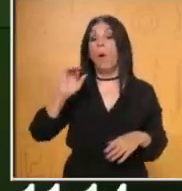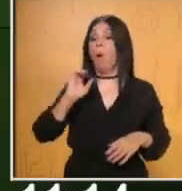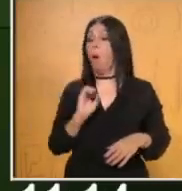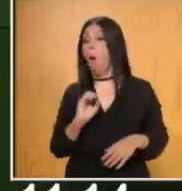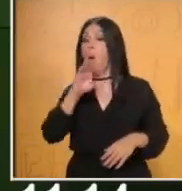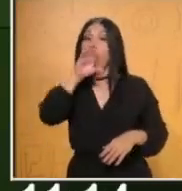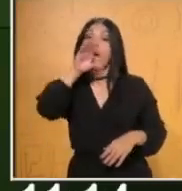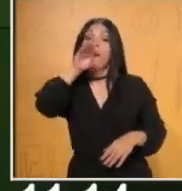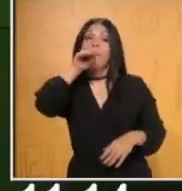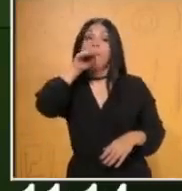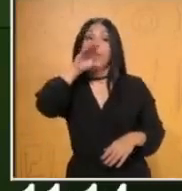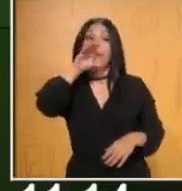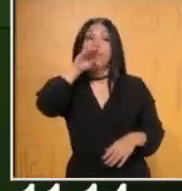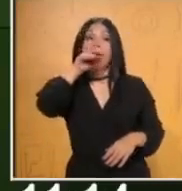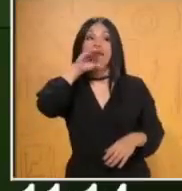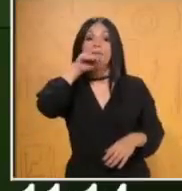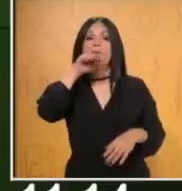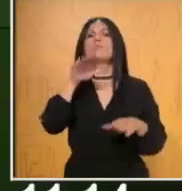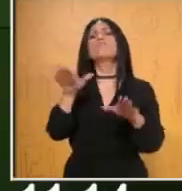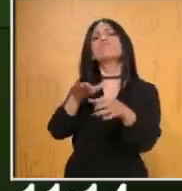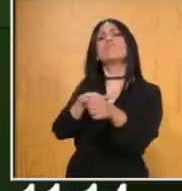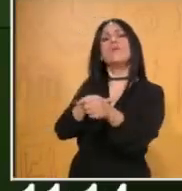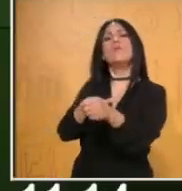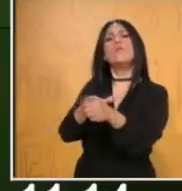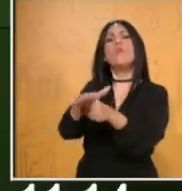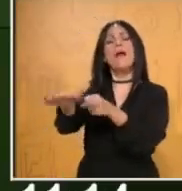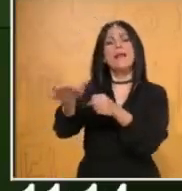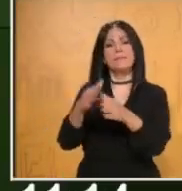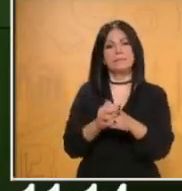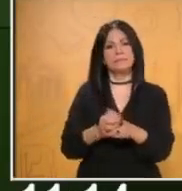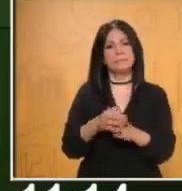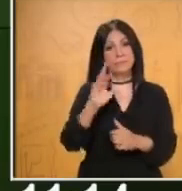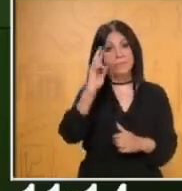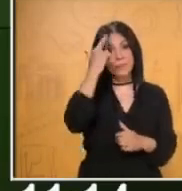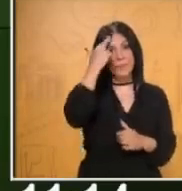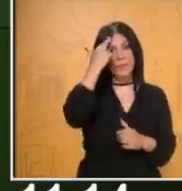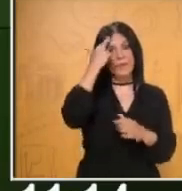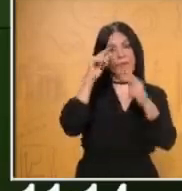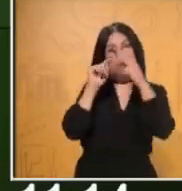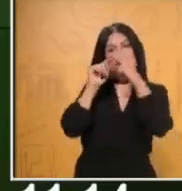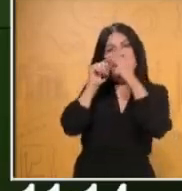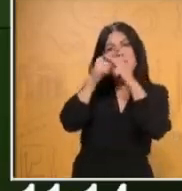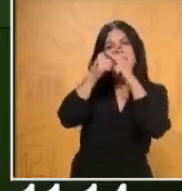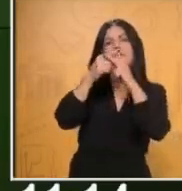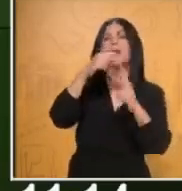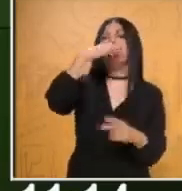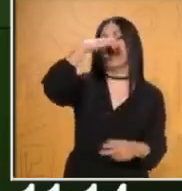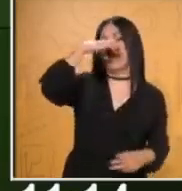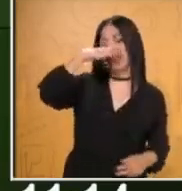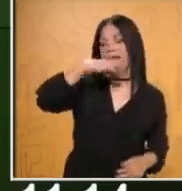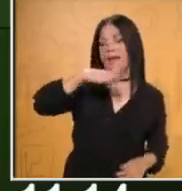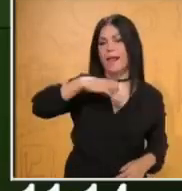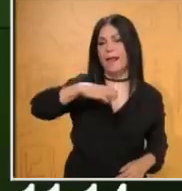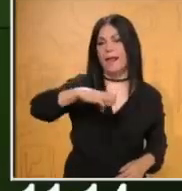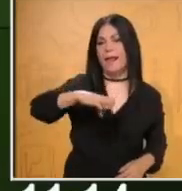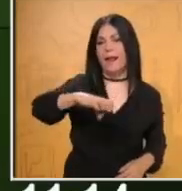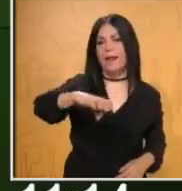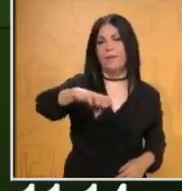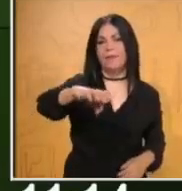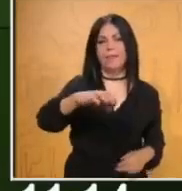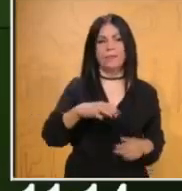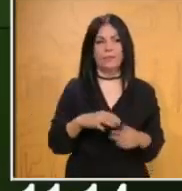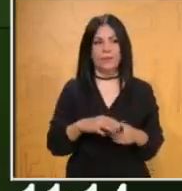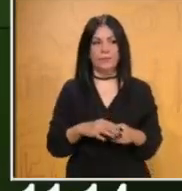Si estamos en el elefante, ¿sí? ¿Hasta qué lado debemos de llegar con un